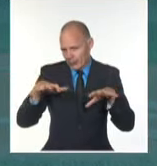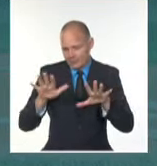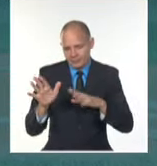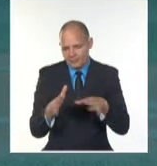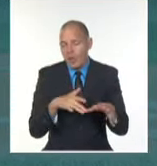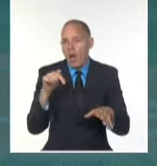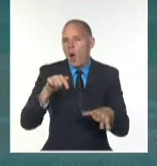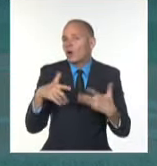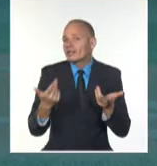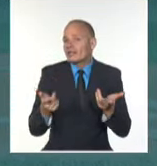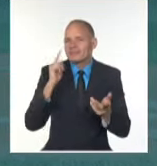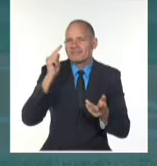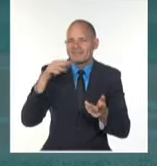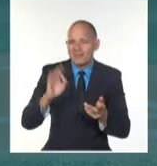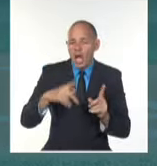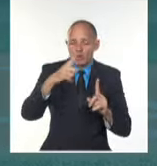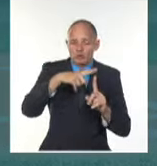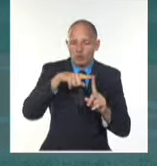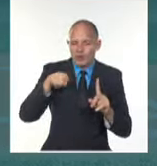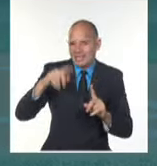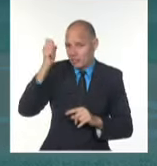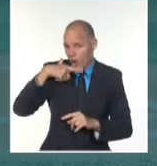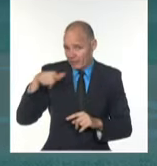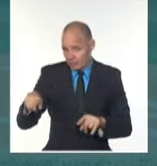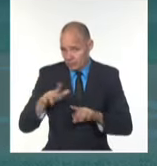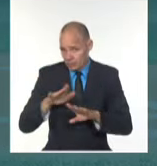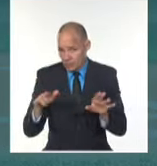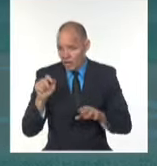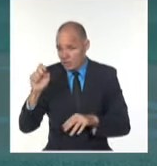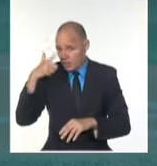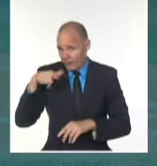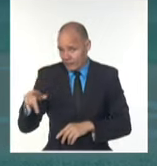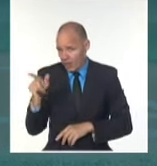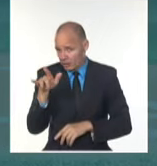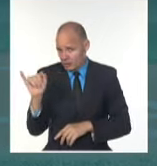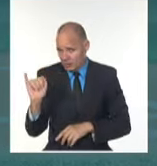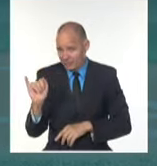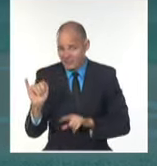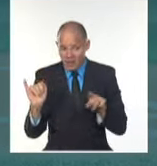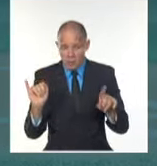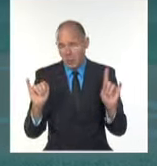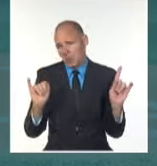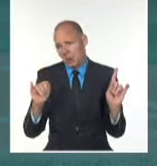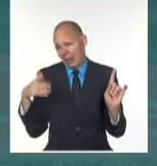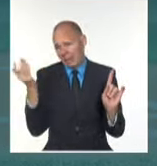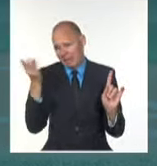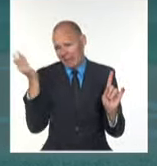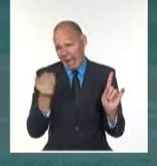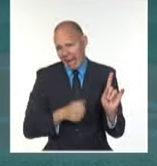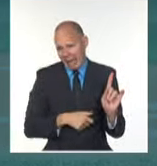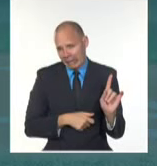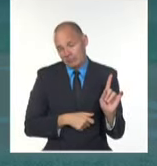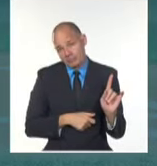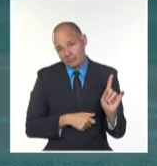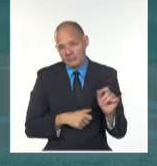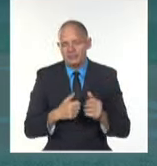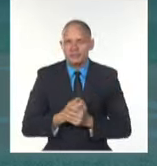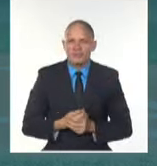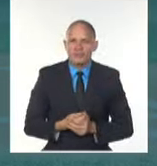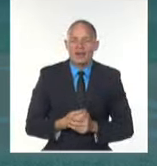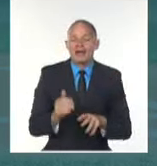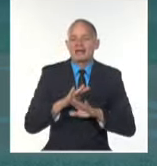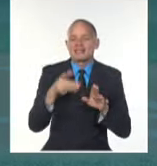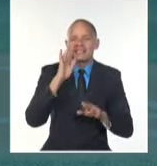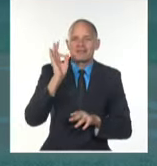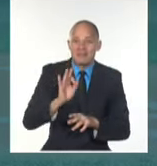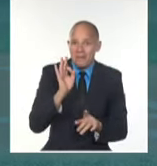Tunas por un marcador de super nocaut. Los Tigres no pararon hasta fabricar 16 anotaciones por solo una a sus rivales. Desde el mismo primer